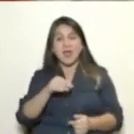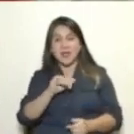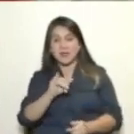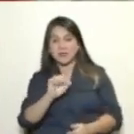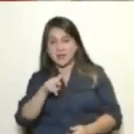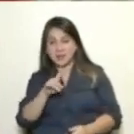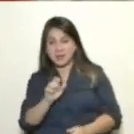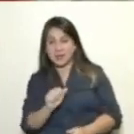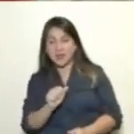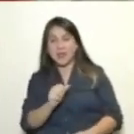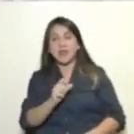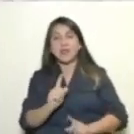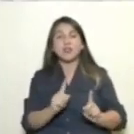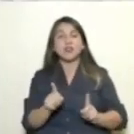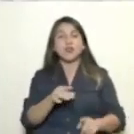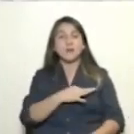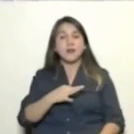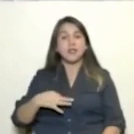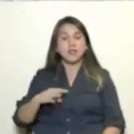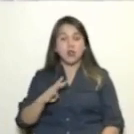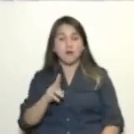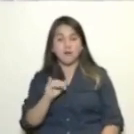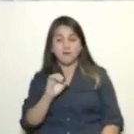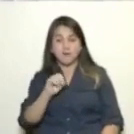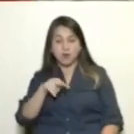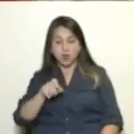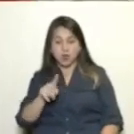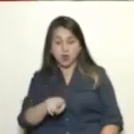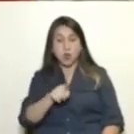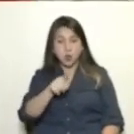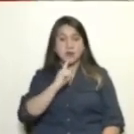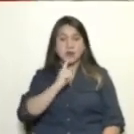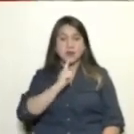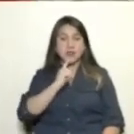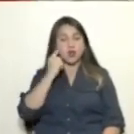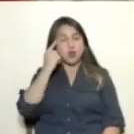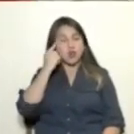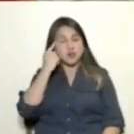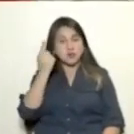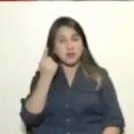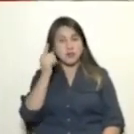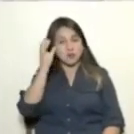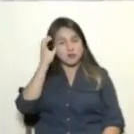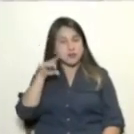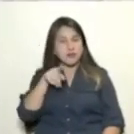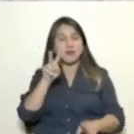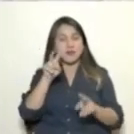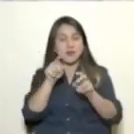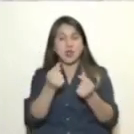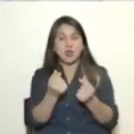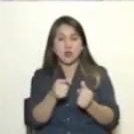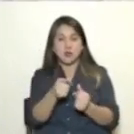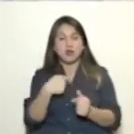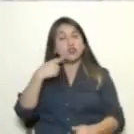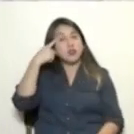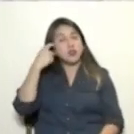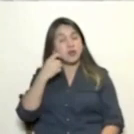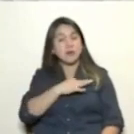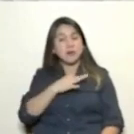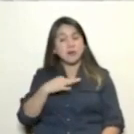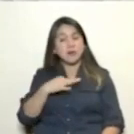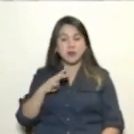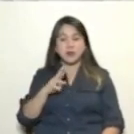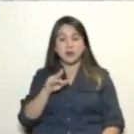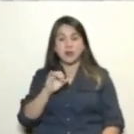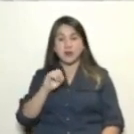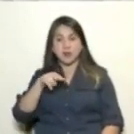la gestión del ministro Briones? Usted tiene todo el conocimiento económico para dar un análisis. Yo creo que el ministro Briones tiene